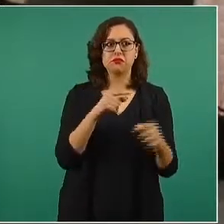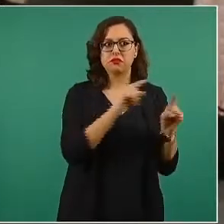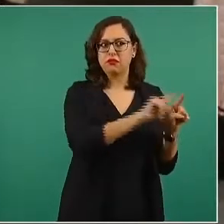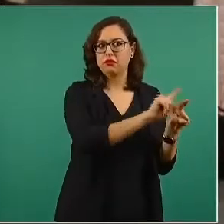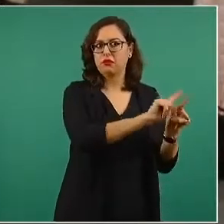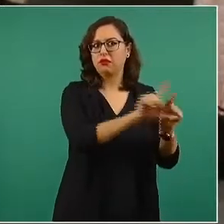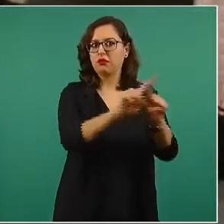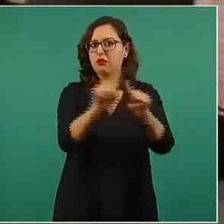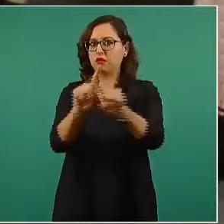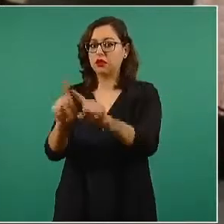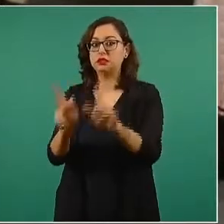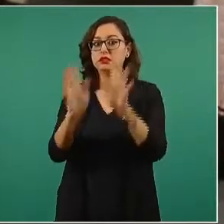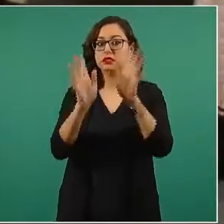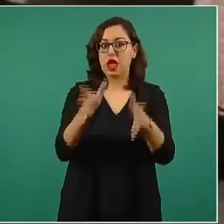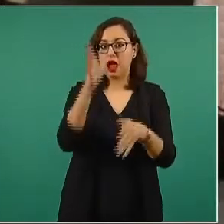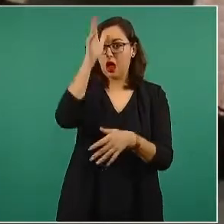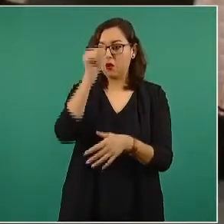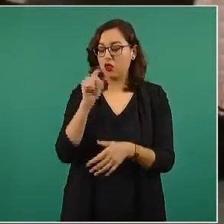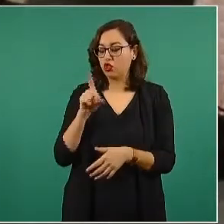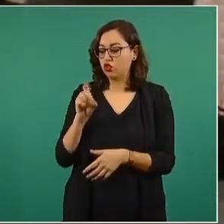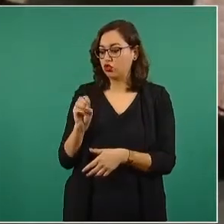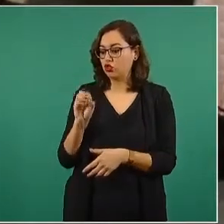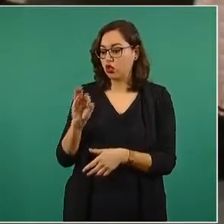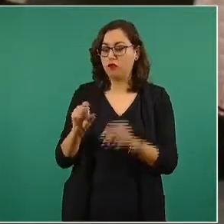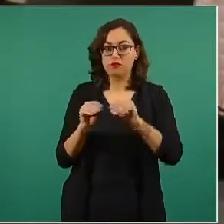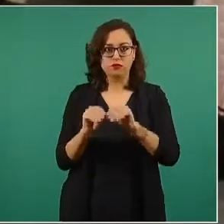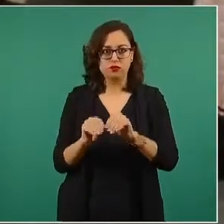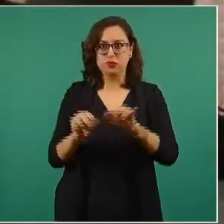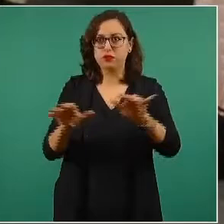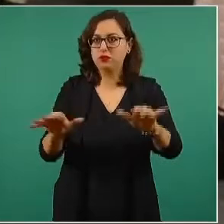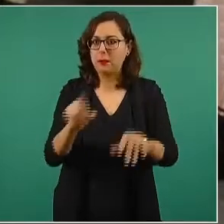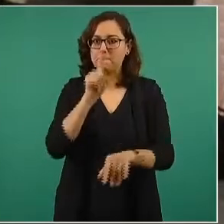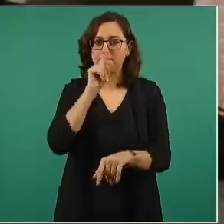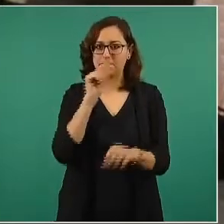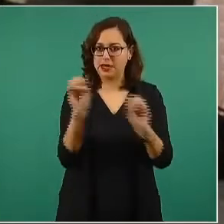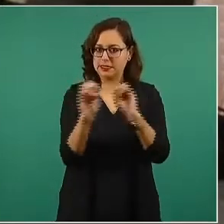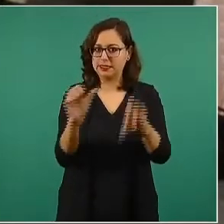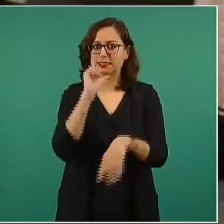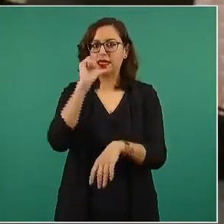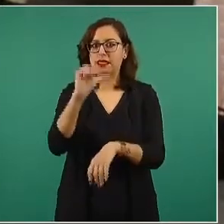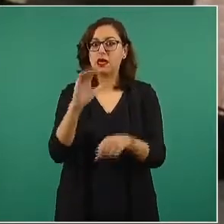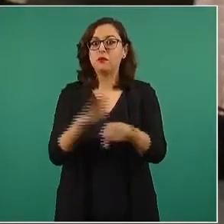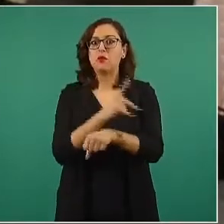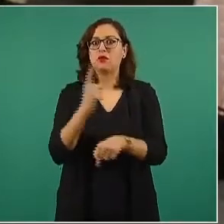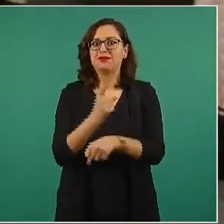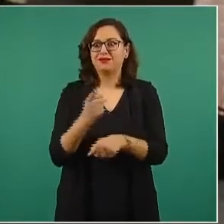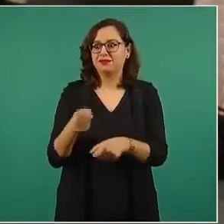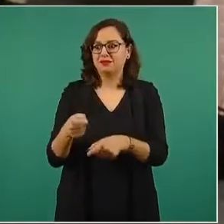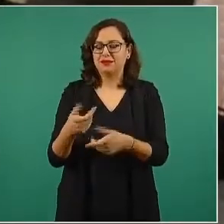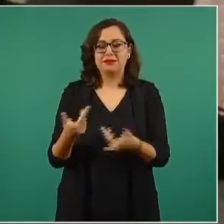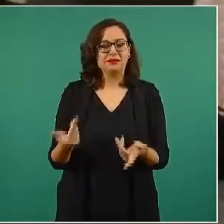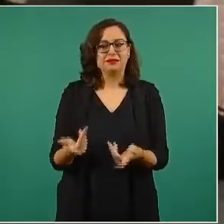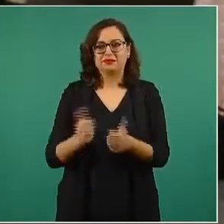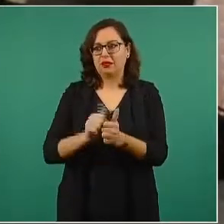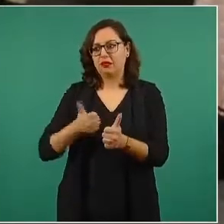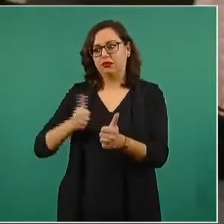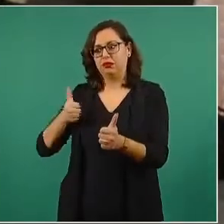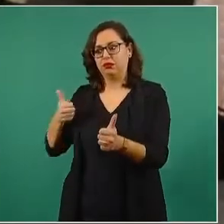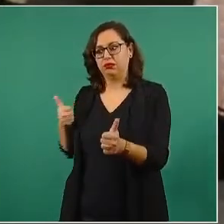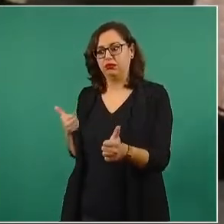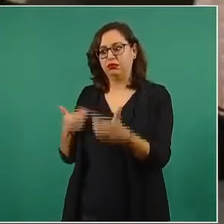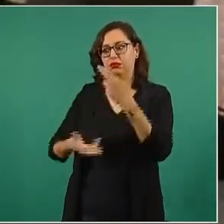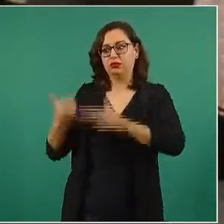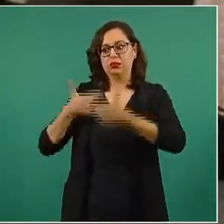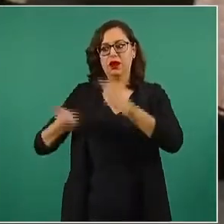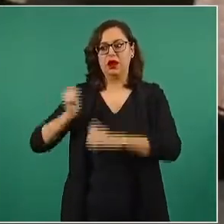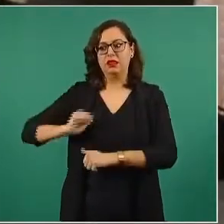Y prácticamente la Fiscalía General de la República con esa ley pues no cumple con sus